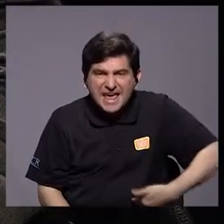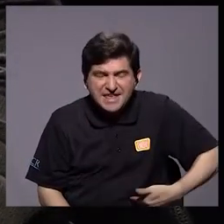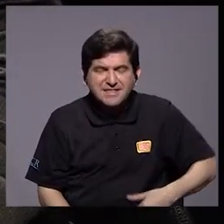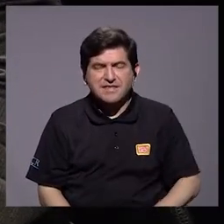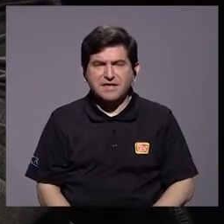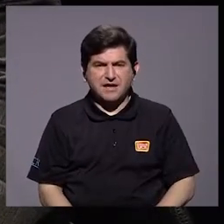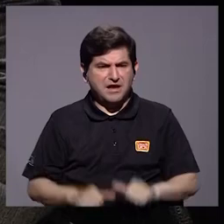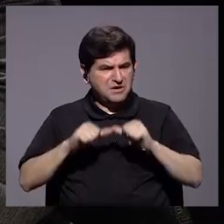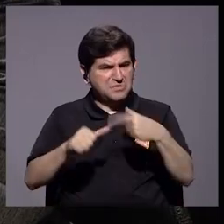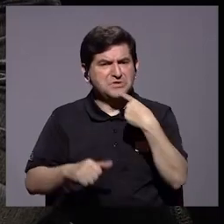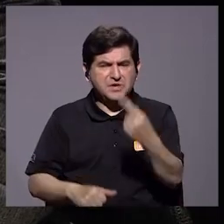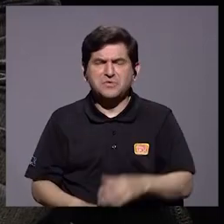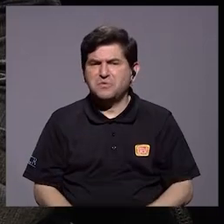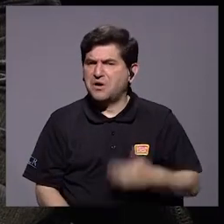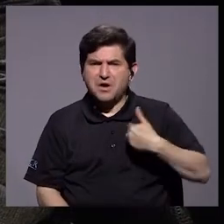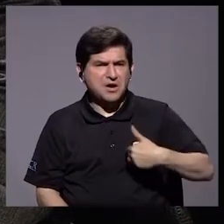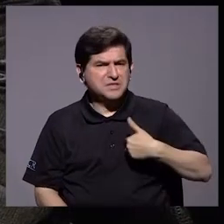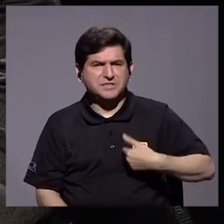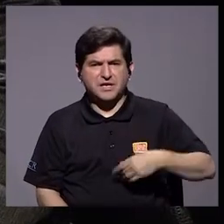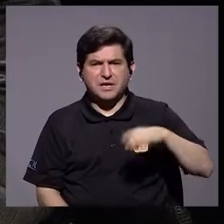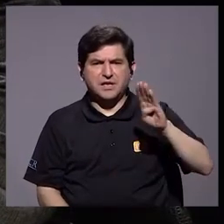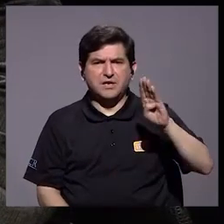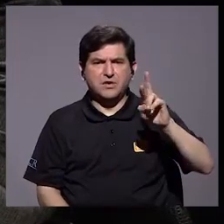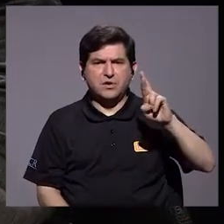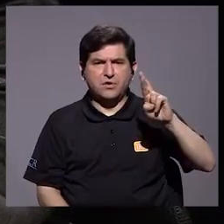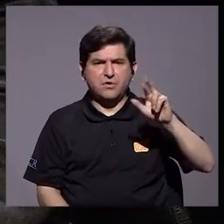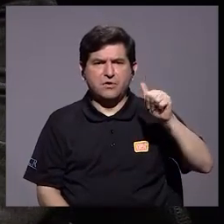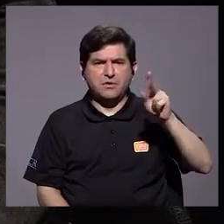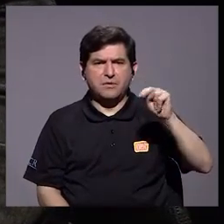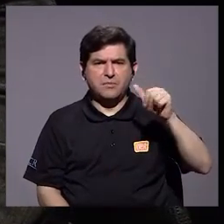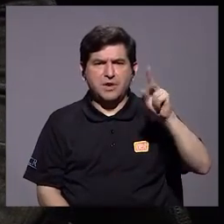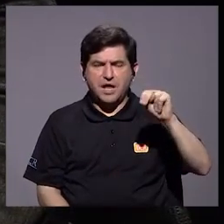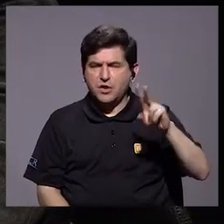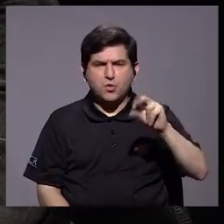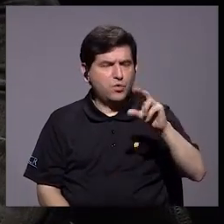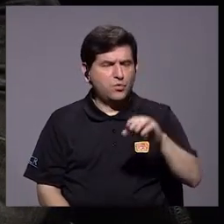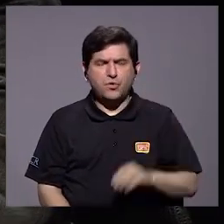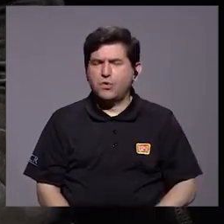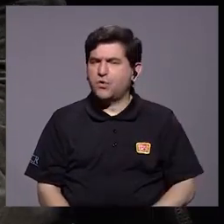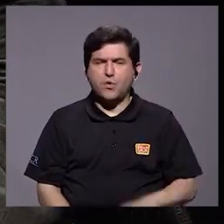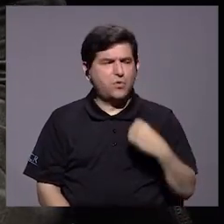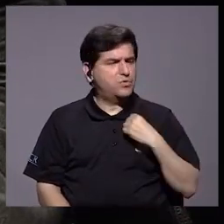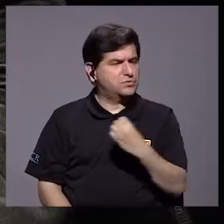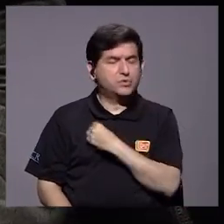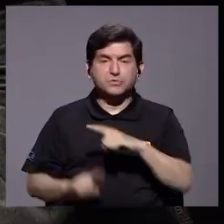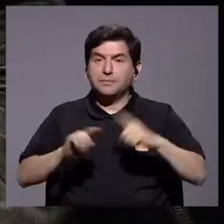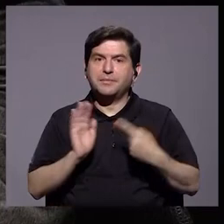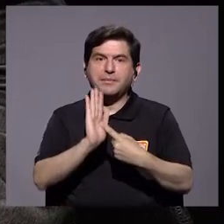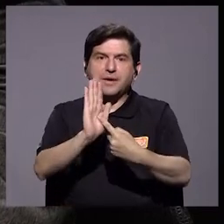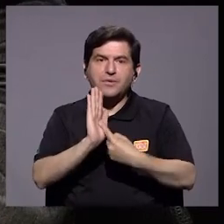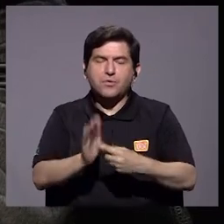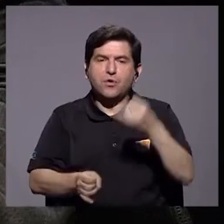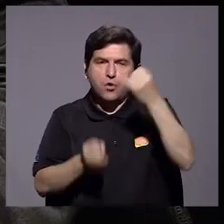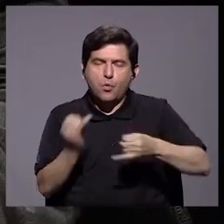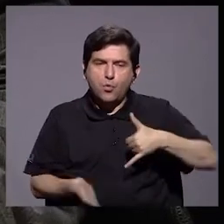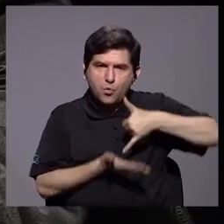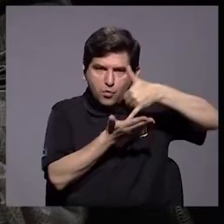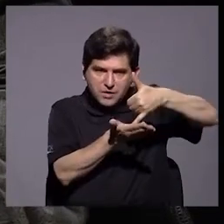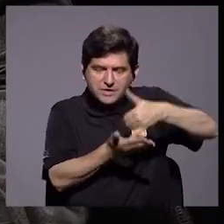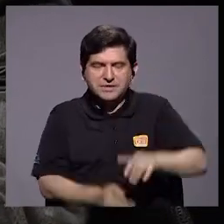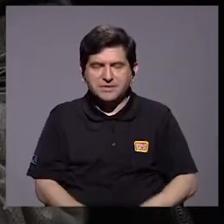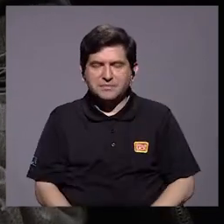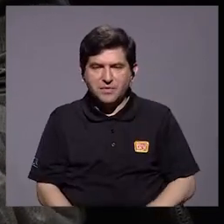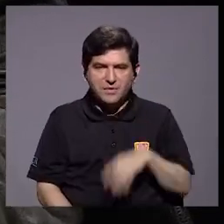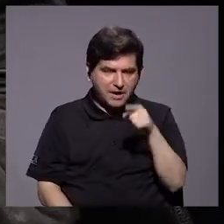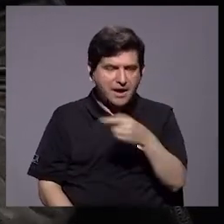el señor brawn sea socio o directivo del club pero lo sigue exhibiendo en la última premiación